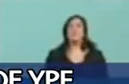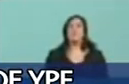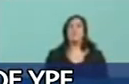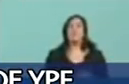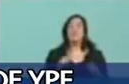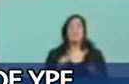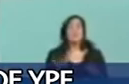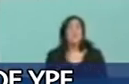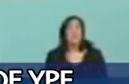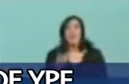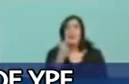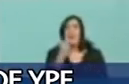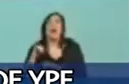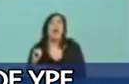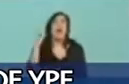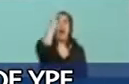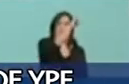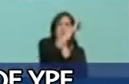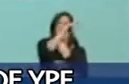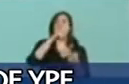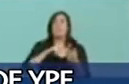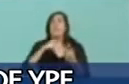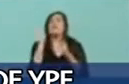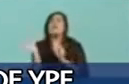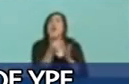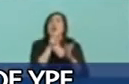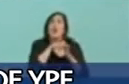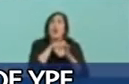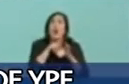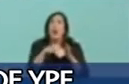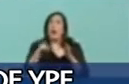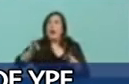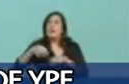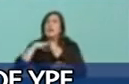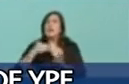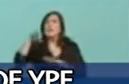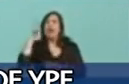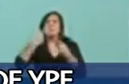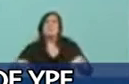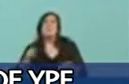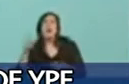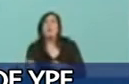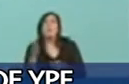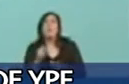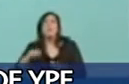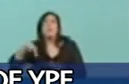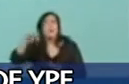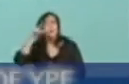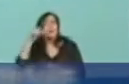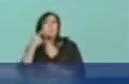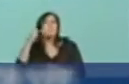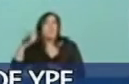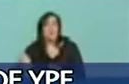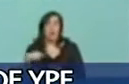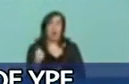porque el interés es el mismo todo lo que era premium eso era lo que daba rentabilidad y nosotros tenemos que importar el